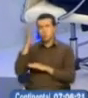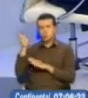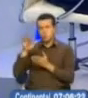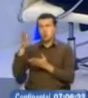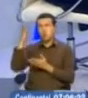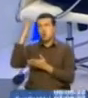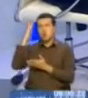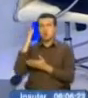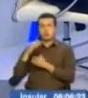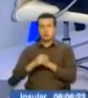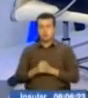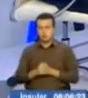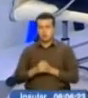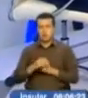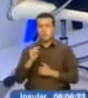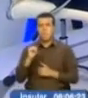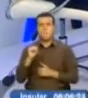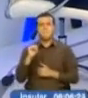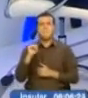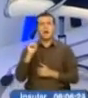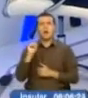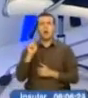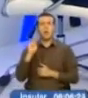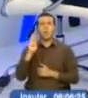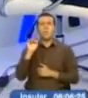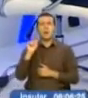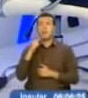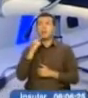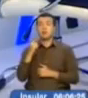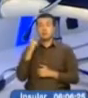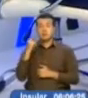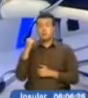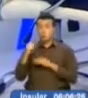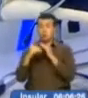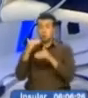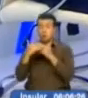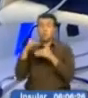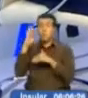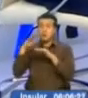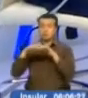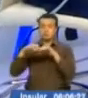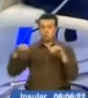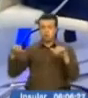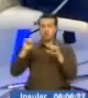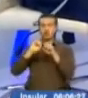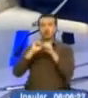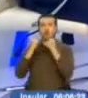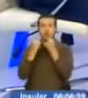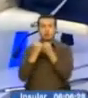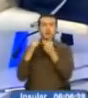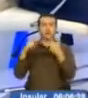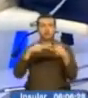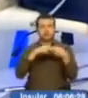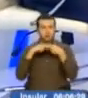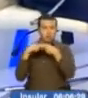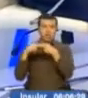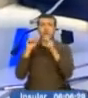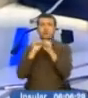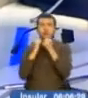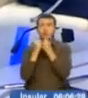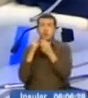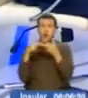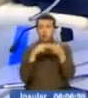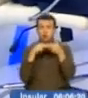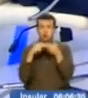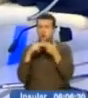poco, Sigmund Bauman, que decía que hay cada vez un mayor distanciamiento en las relaciones sociales. Las relaciones sociales son cada vez más